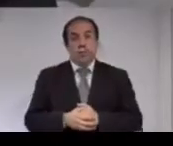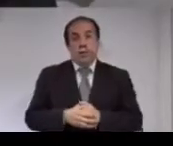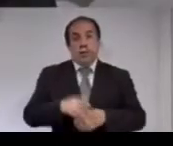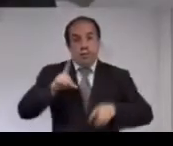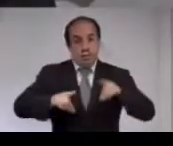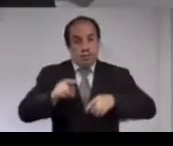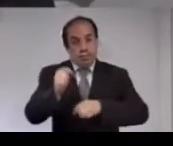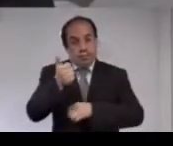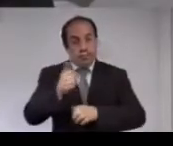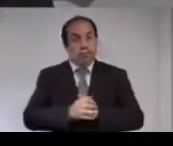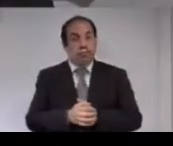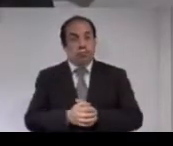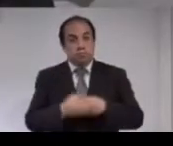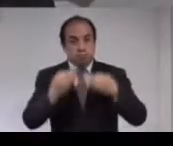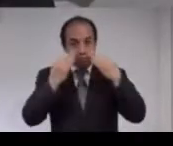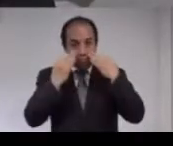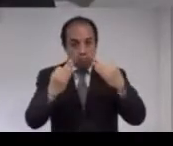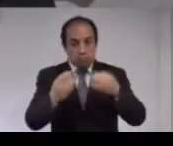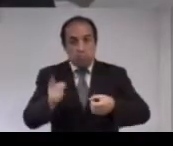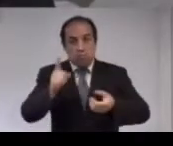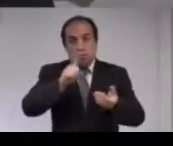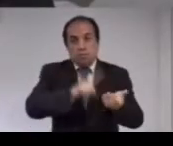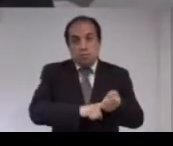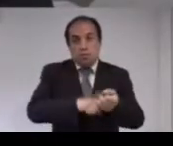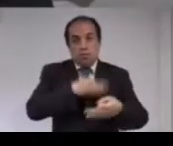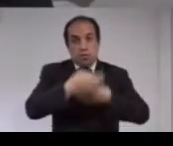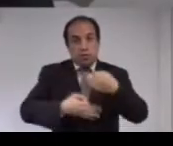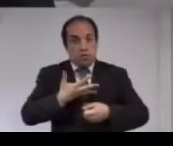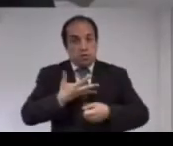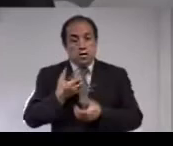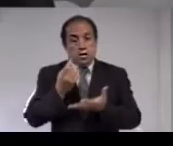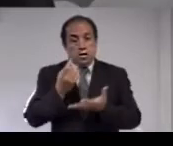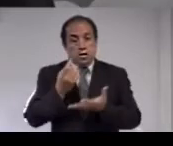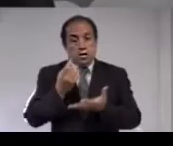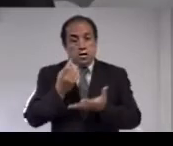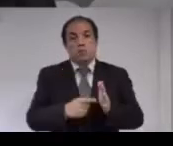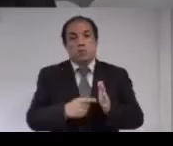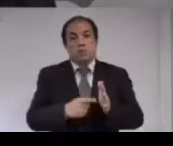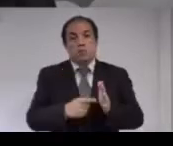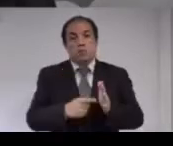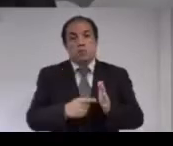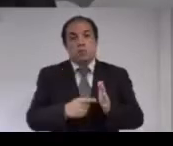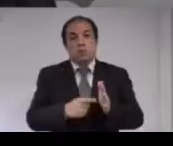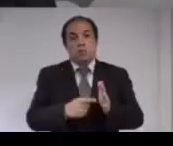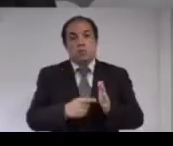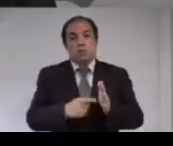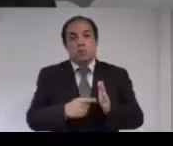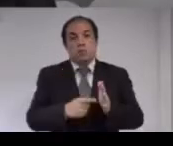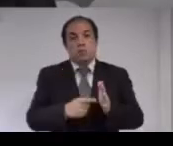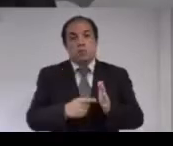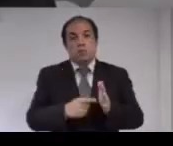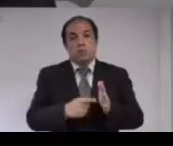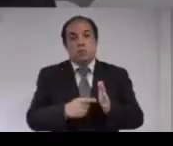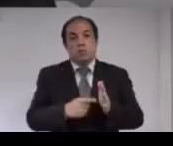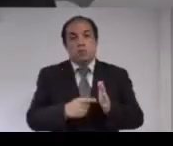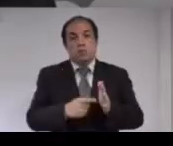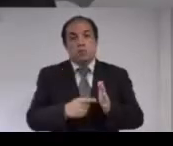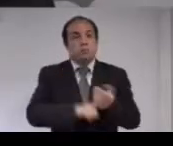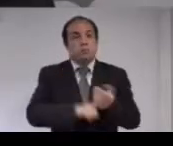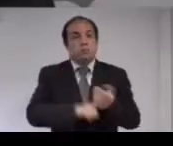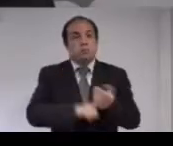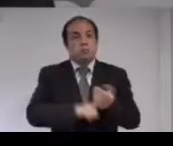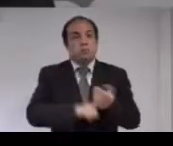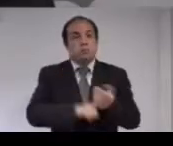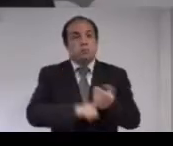los testimonios, de la integración de todo lo que tengamos, no solamente como testimoniales directos, sino también lo que se va a integrar por las